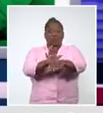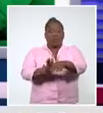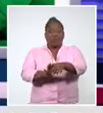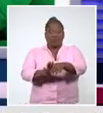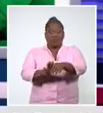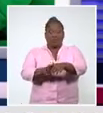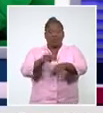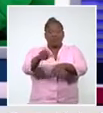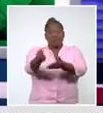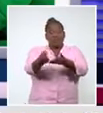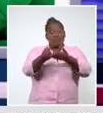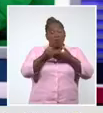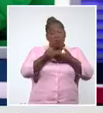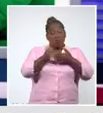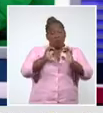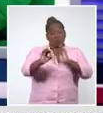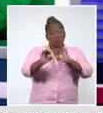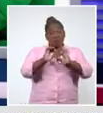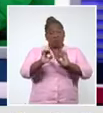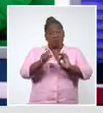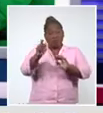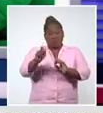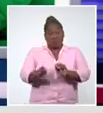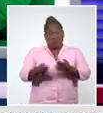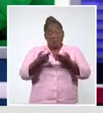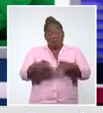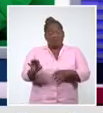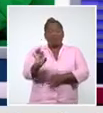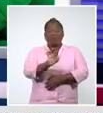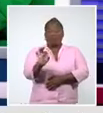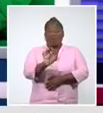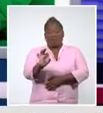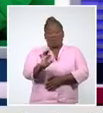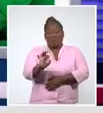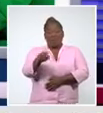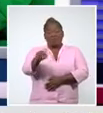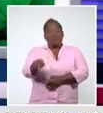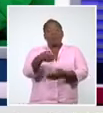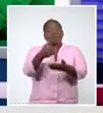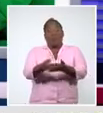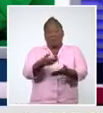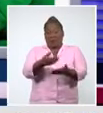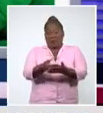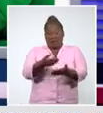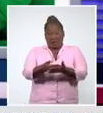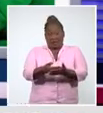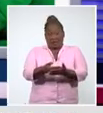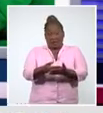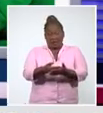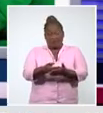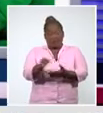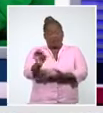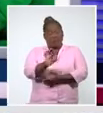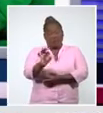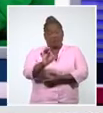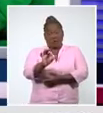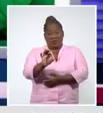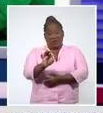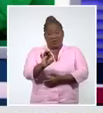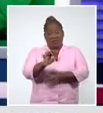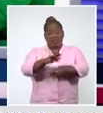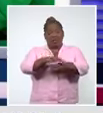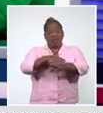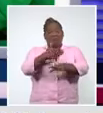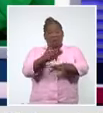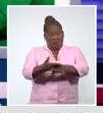permiten proteger a la persona. Pero todavía eso está en ensayo clínico y vamos a dar un poco más adelante hasta que se